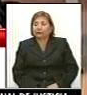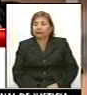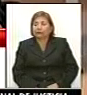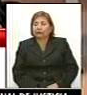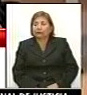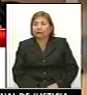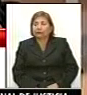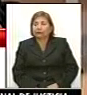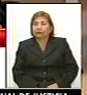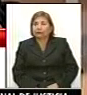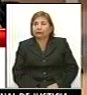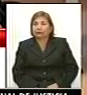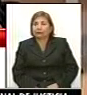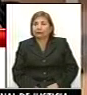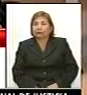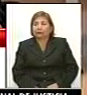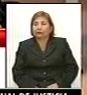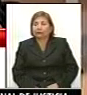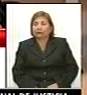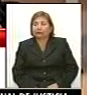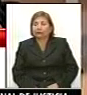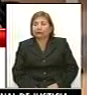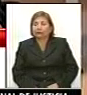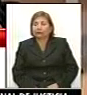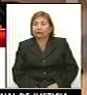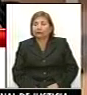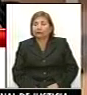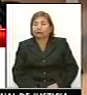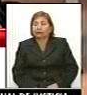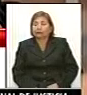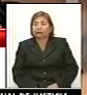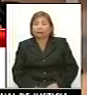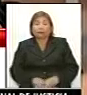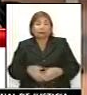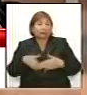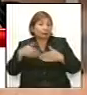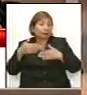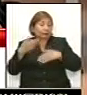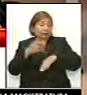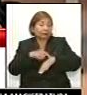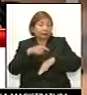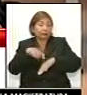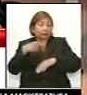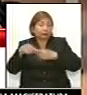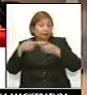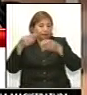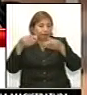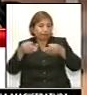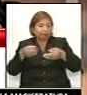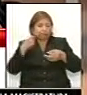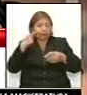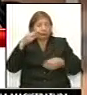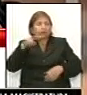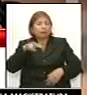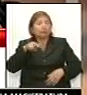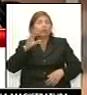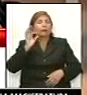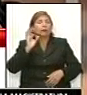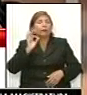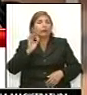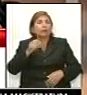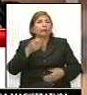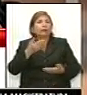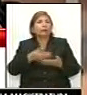con el tiempo yo sí descubro, ¿ok?, y con mucha certeza, de que, digamos,